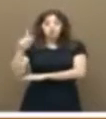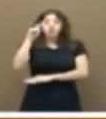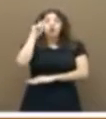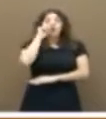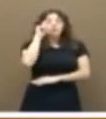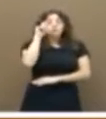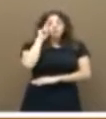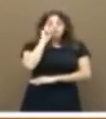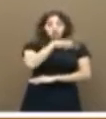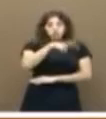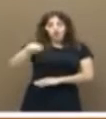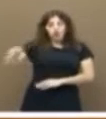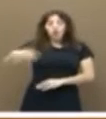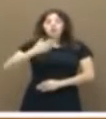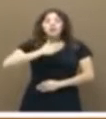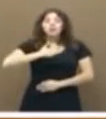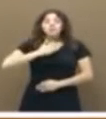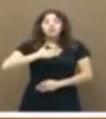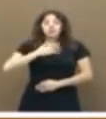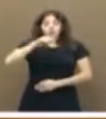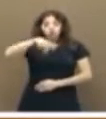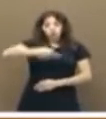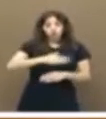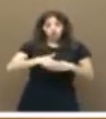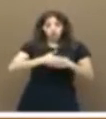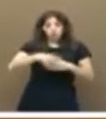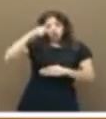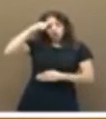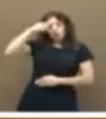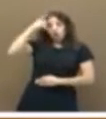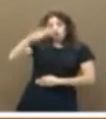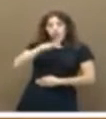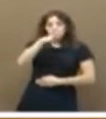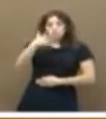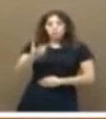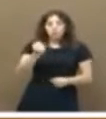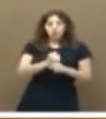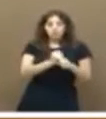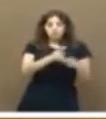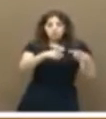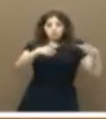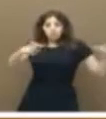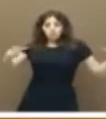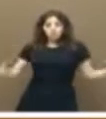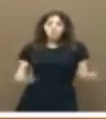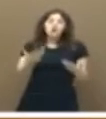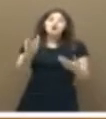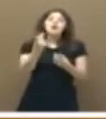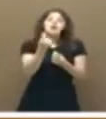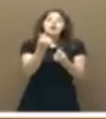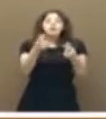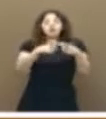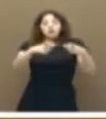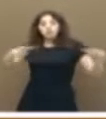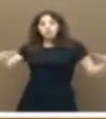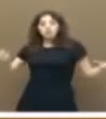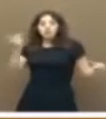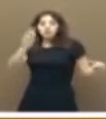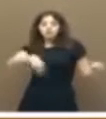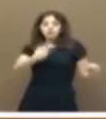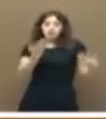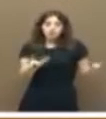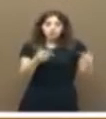patrimoniales. Este Gobierno entiende la cultura como elemento generador de riqueza y empleo. De ahí la atención que estamos prestando a las